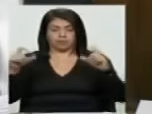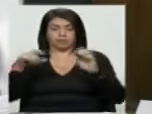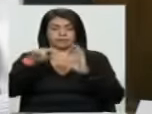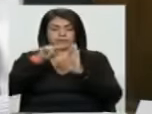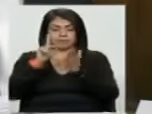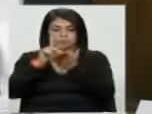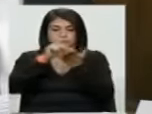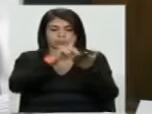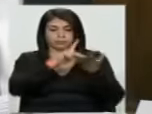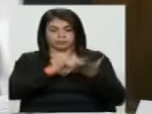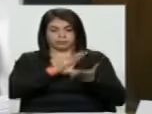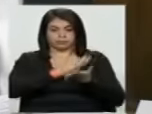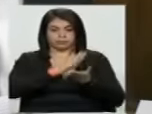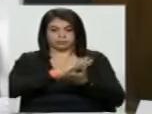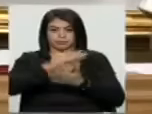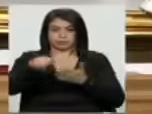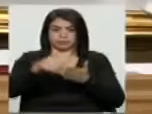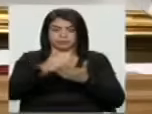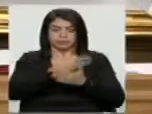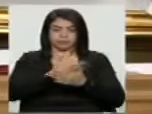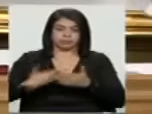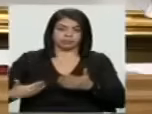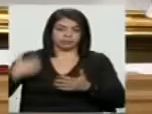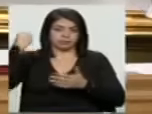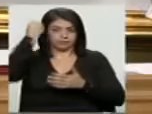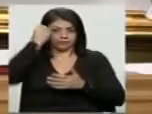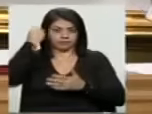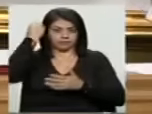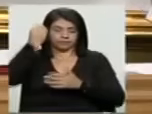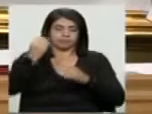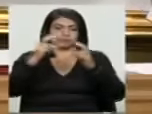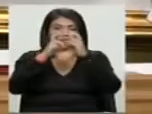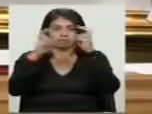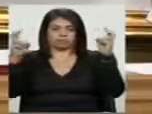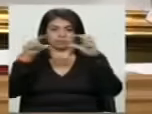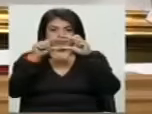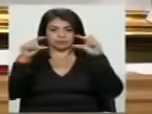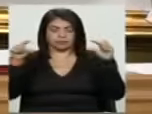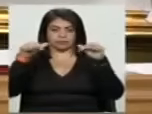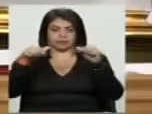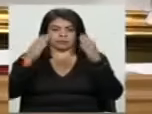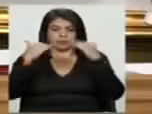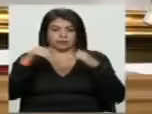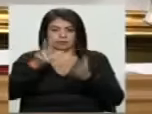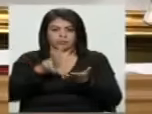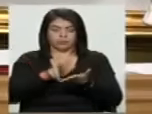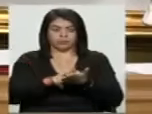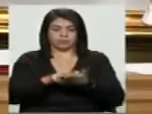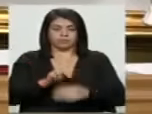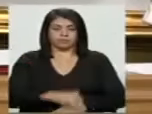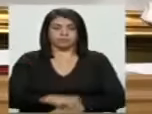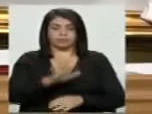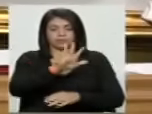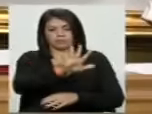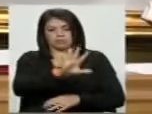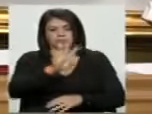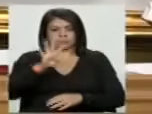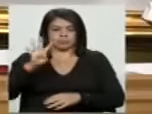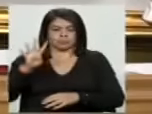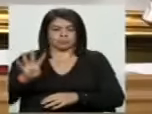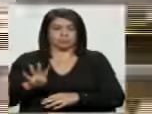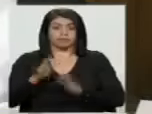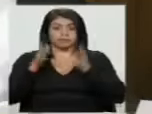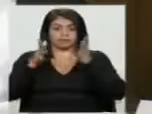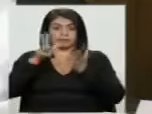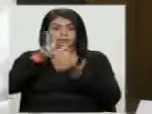régimen patrimonial. Es todo, presidente. En consideración al epígrafe. Aprobado. Siguiente. Quincuagésimo cuarto.